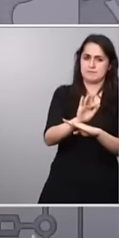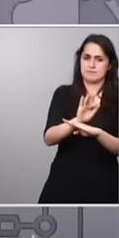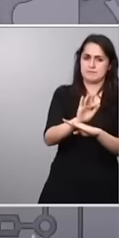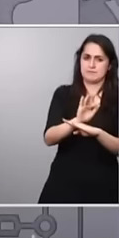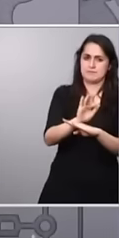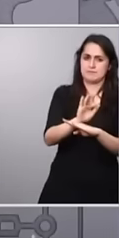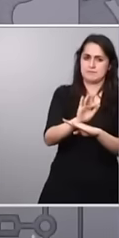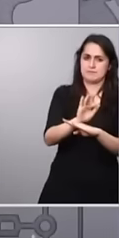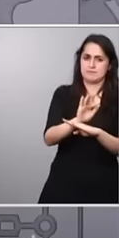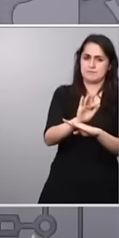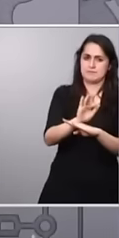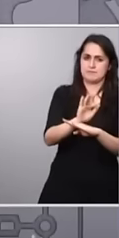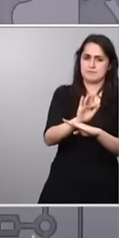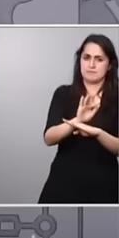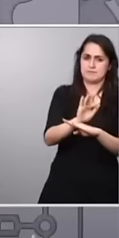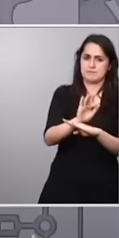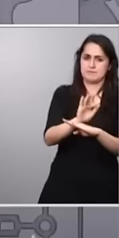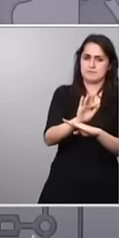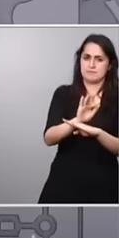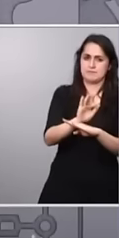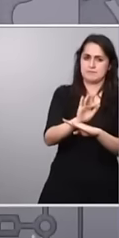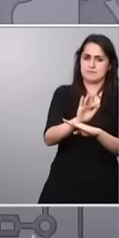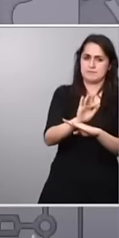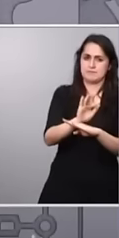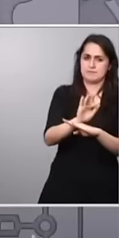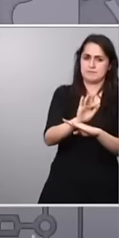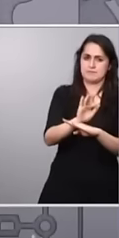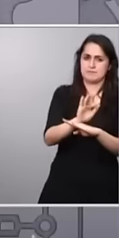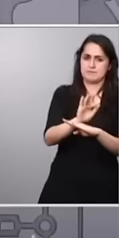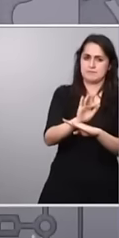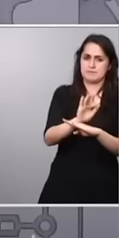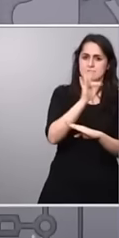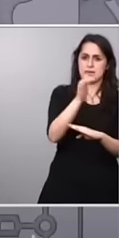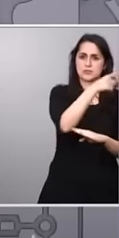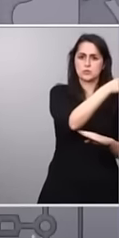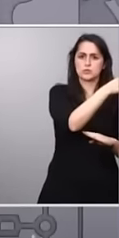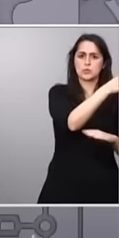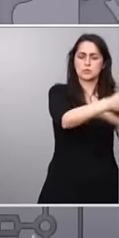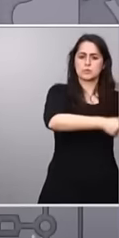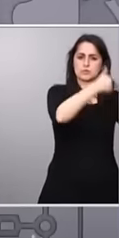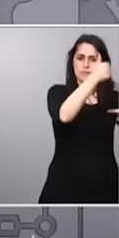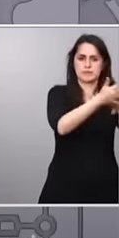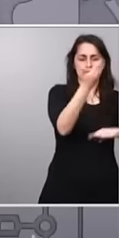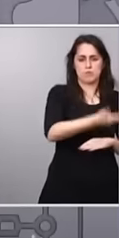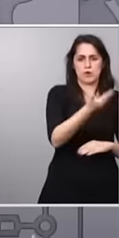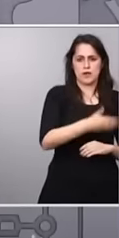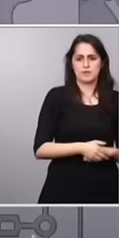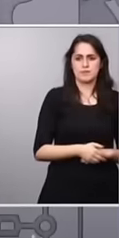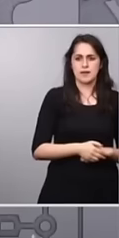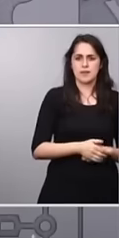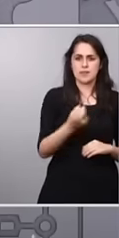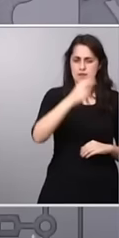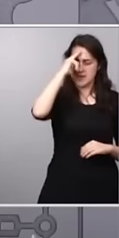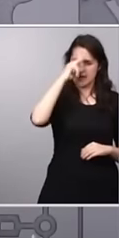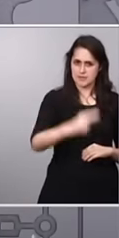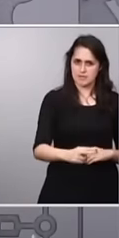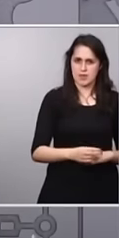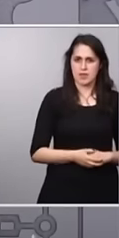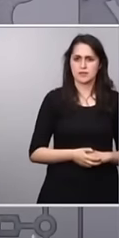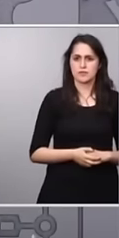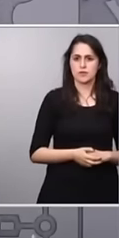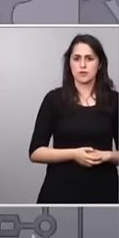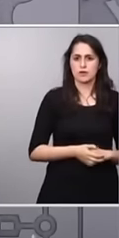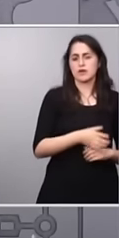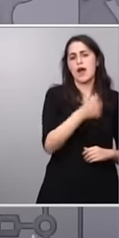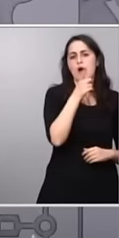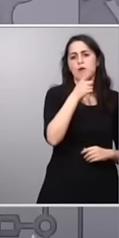a esto de la mujer de presidente pero este discurso estoy convencido estaba preparado de antes unas formas y un respeto que jamás habría debido